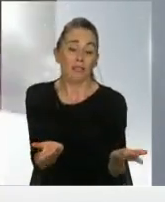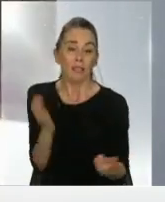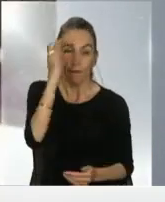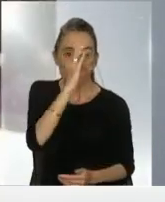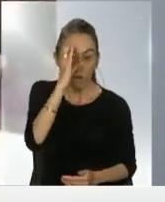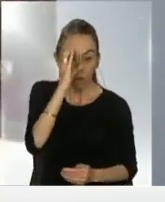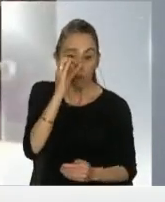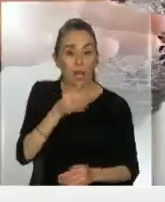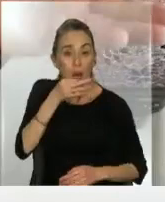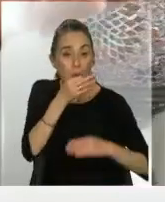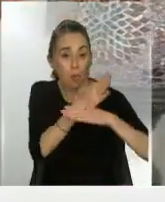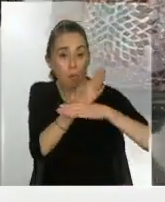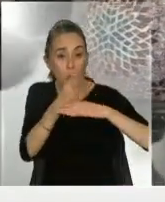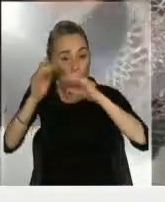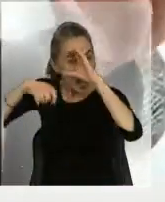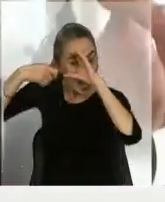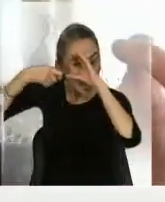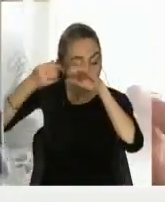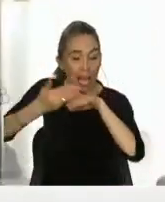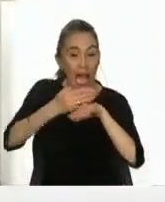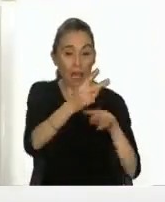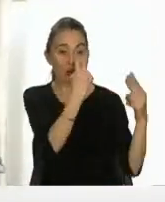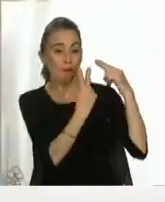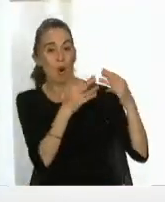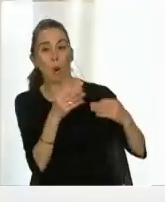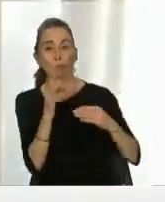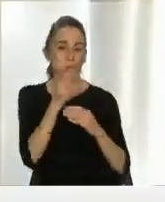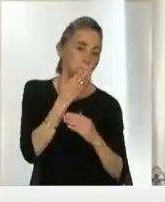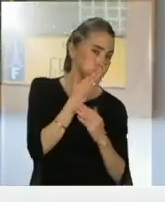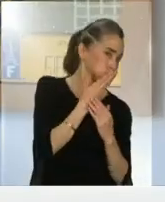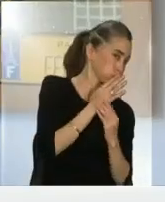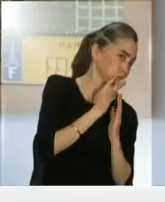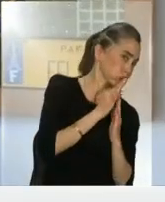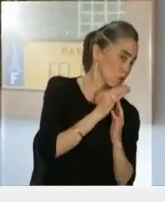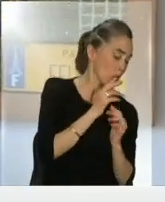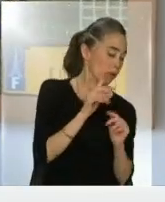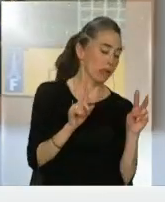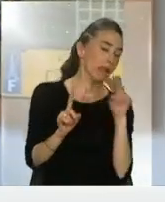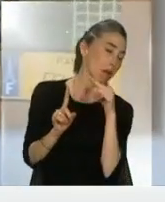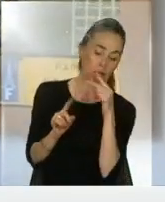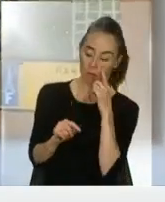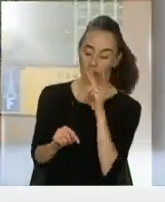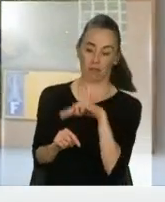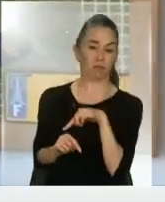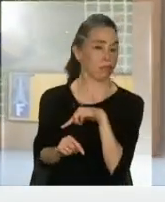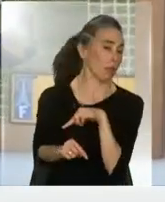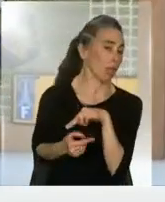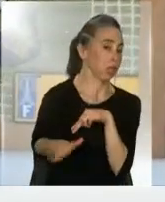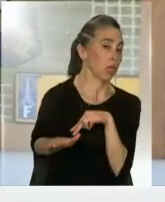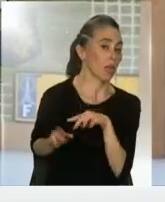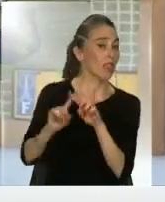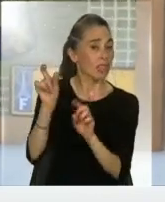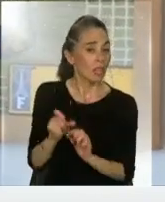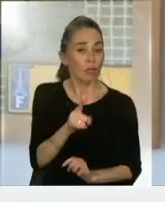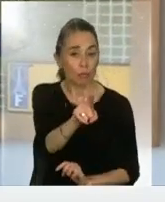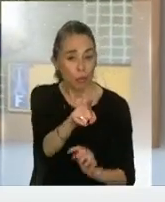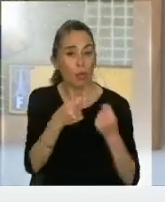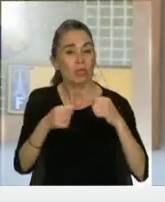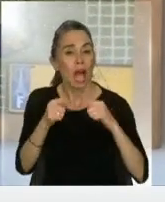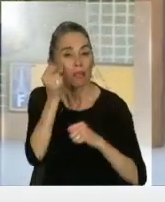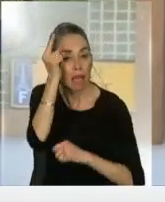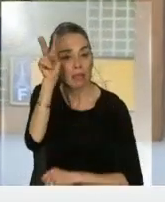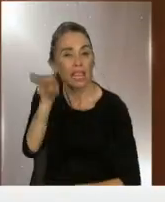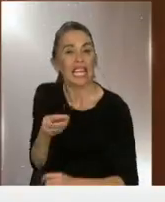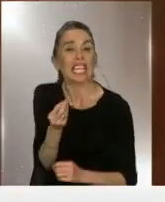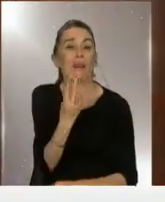busca con este relato que antes de juzgar, murmurar o mirar de reojo a quien vemos diferente, tratemos de entender por lo que